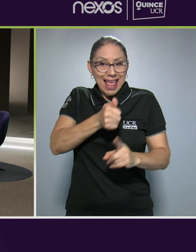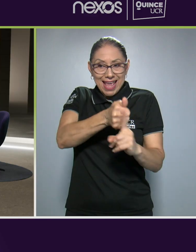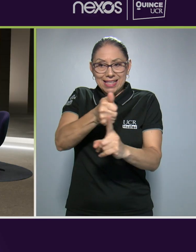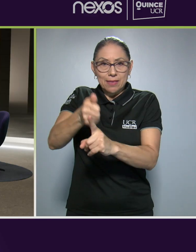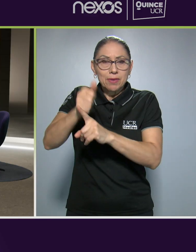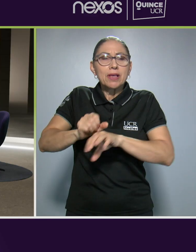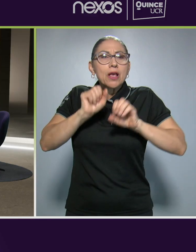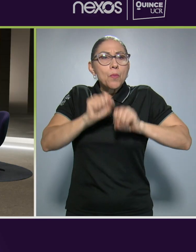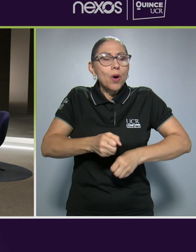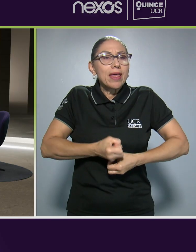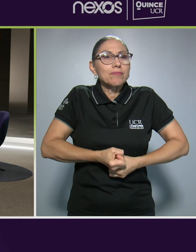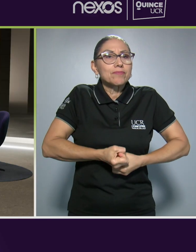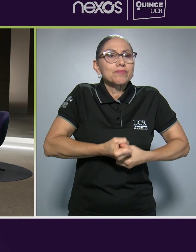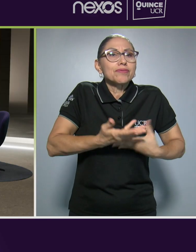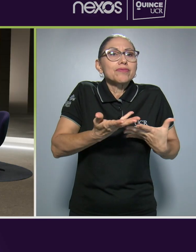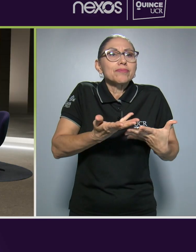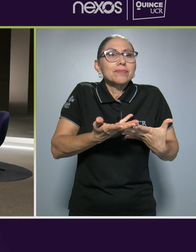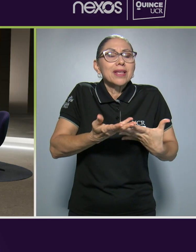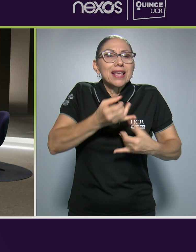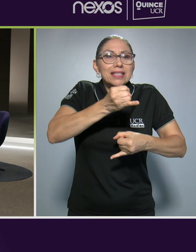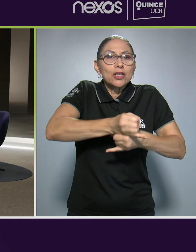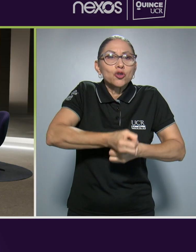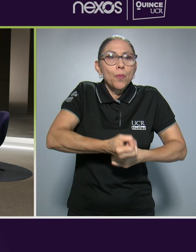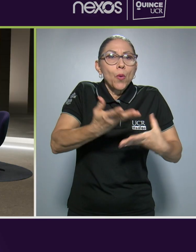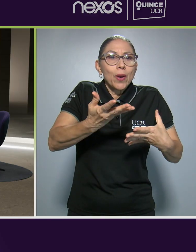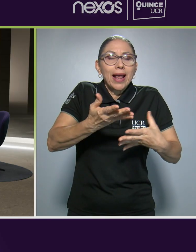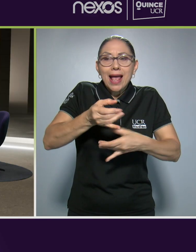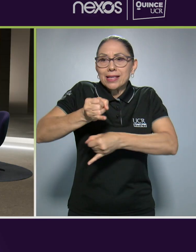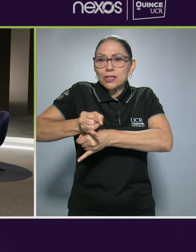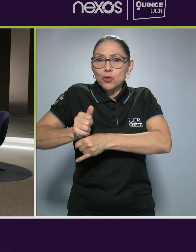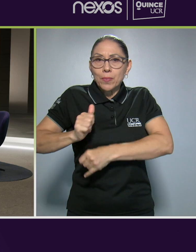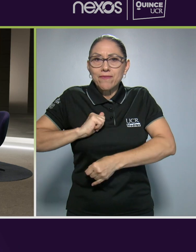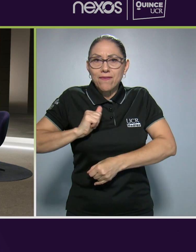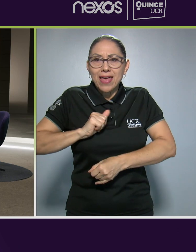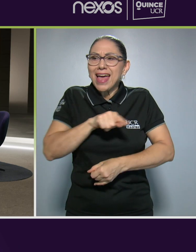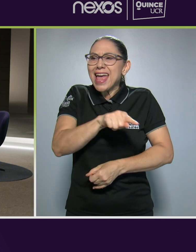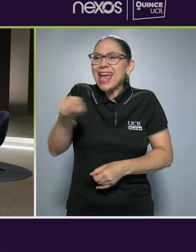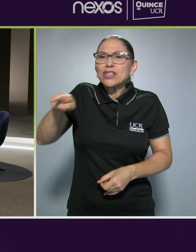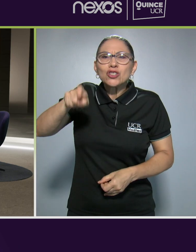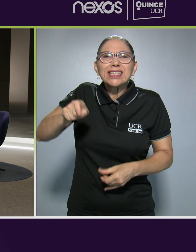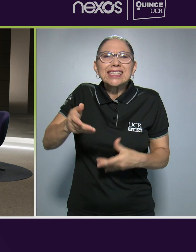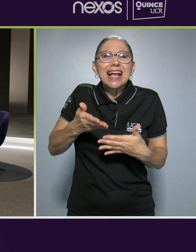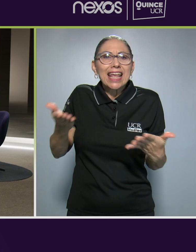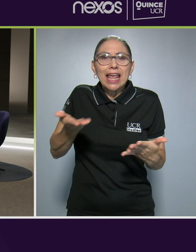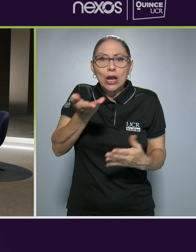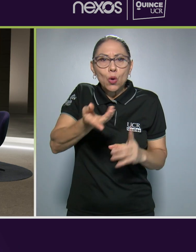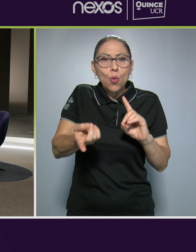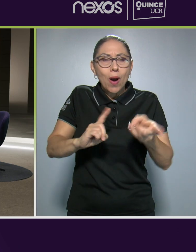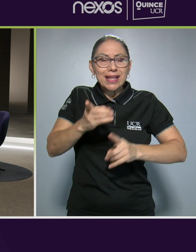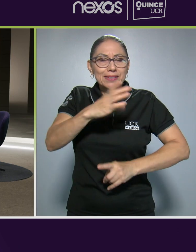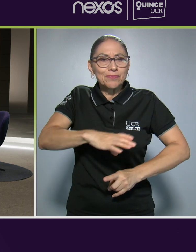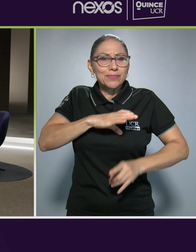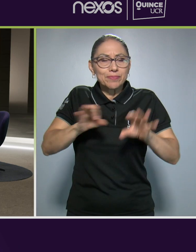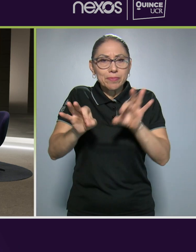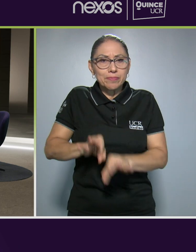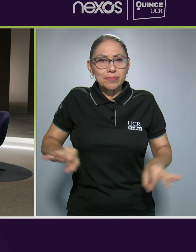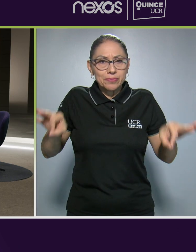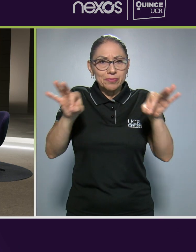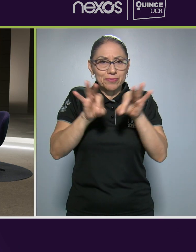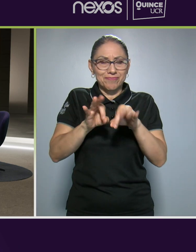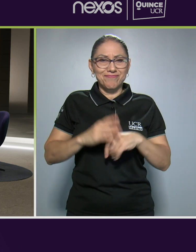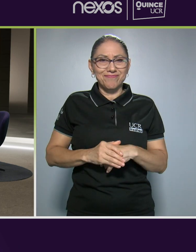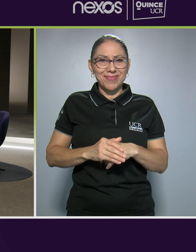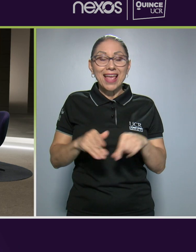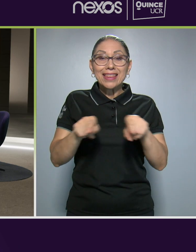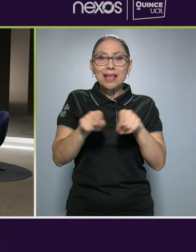como al sector privado cuáles son esos requerimientos de vital importancia. Y algo muy importante es realmente sobre un ejercicio